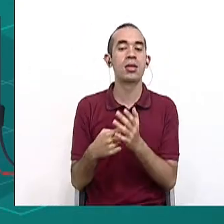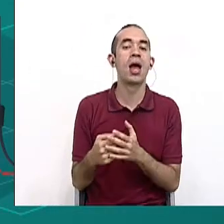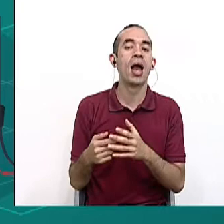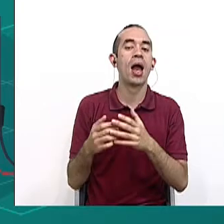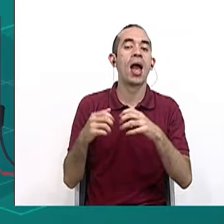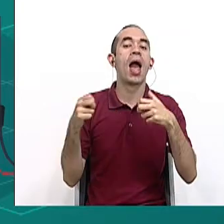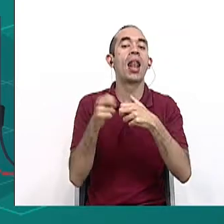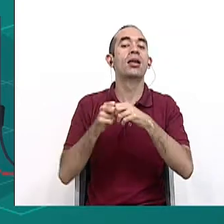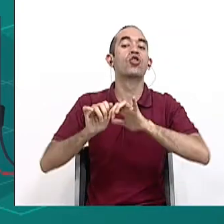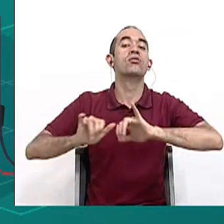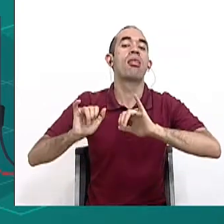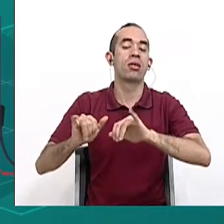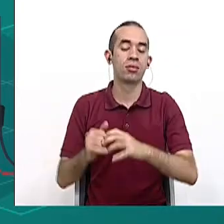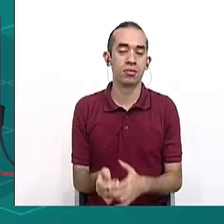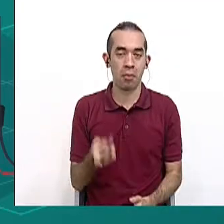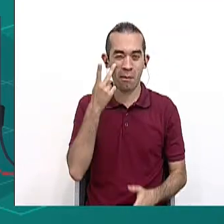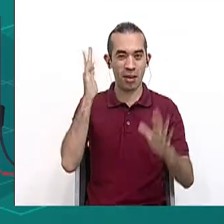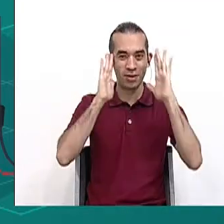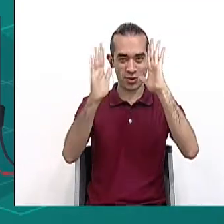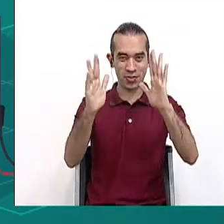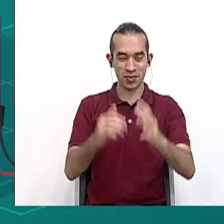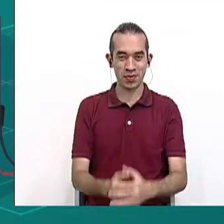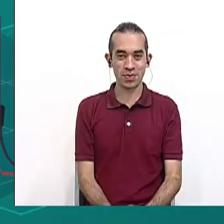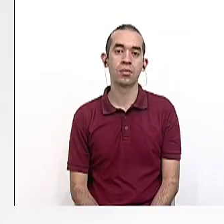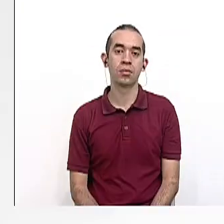mucha atención a este video.